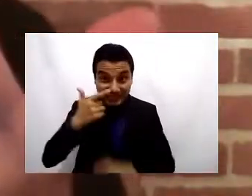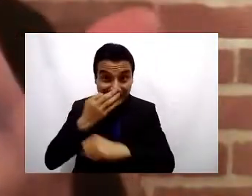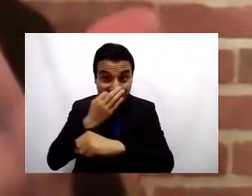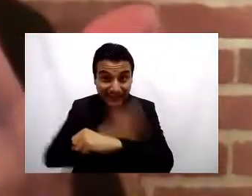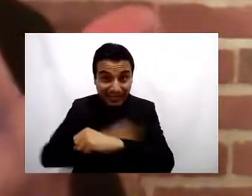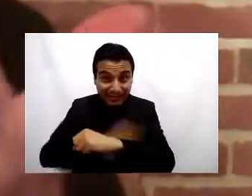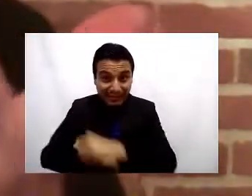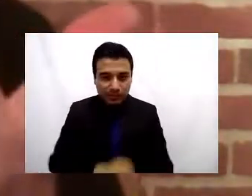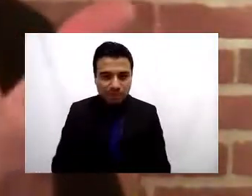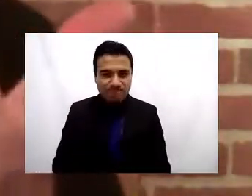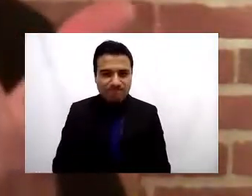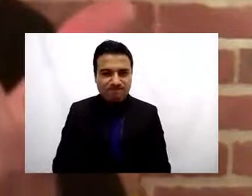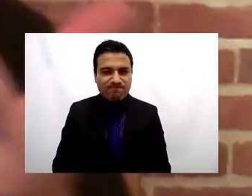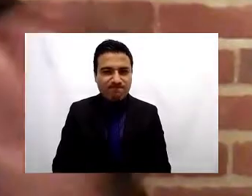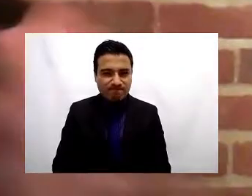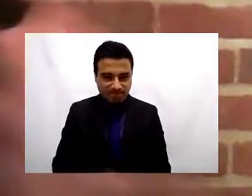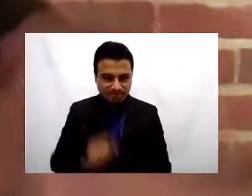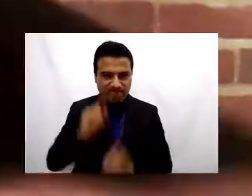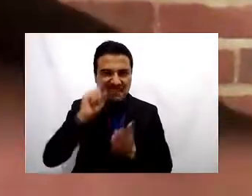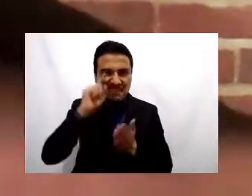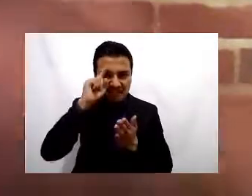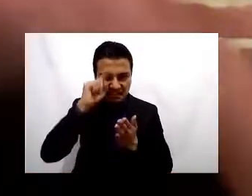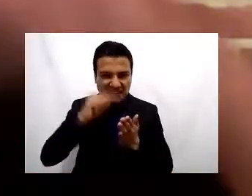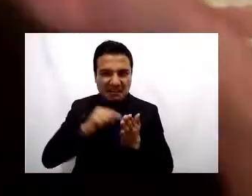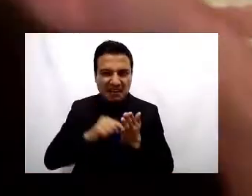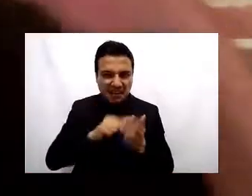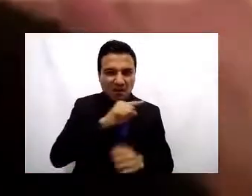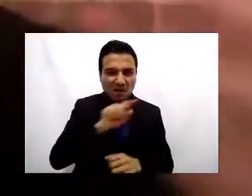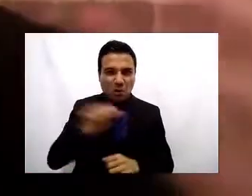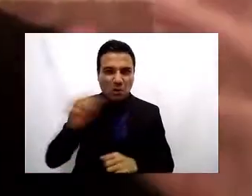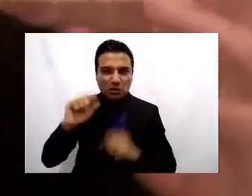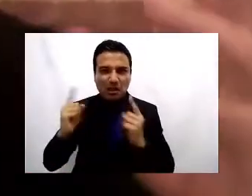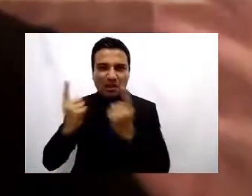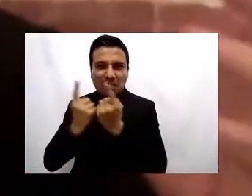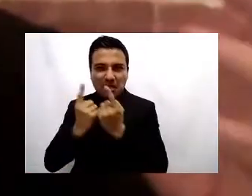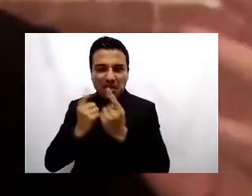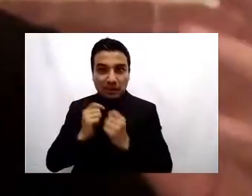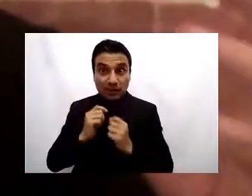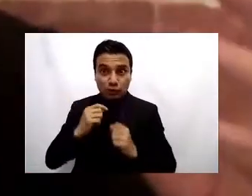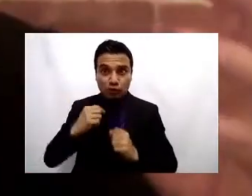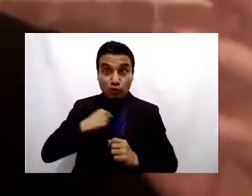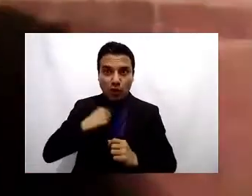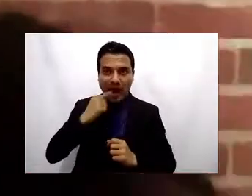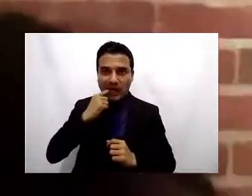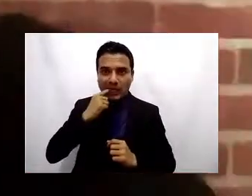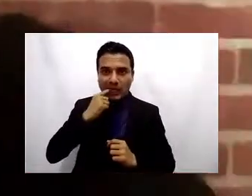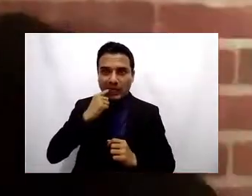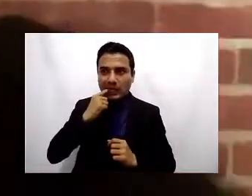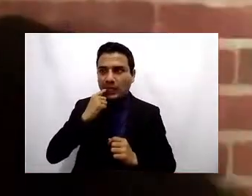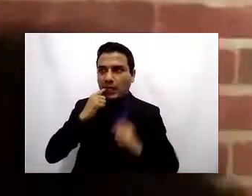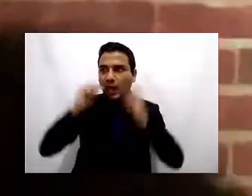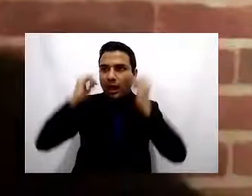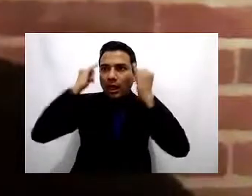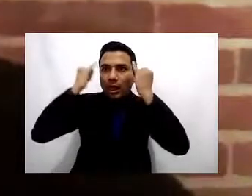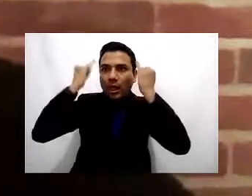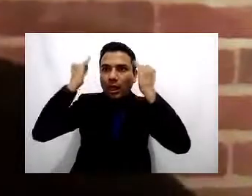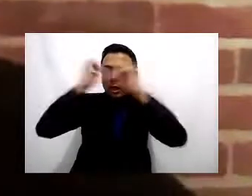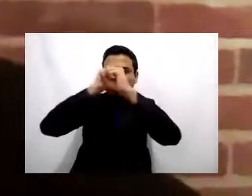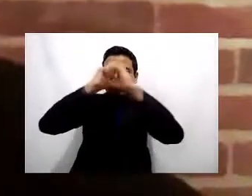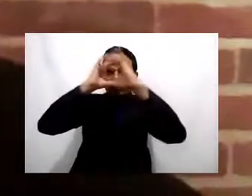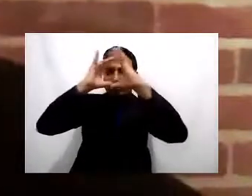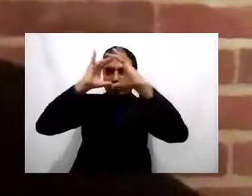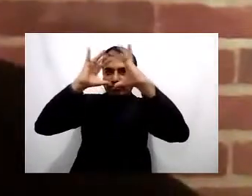para agradar muy cercano a alguien. Y entonces la cabeza del celoso paranoico ya ha construido la